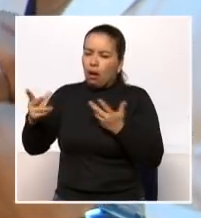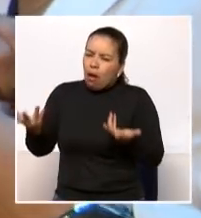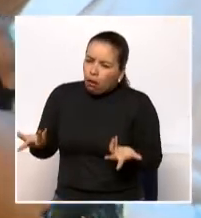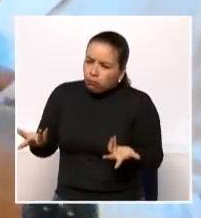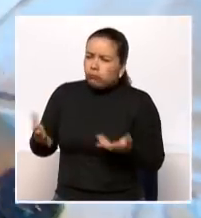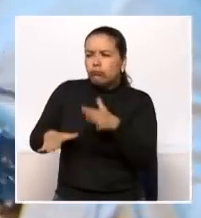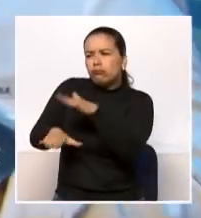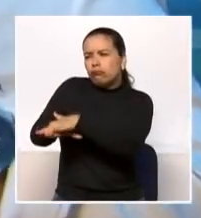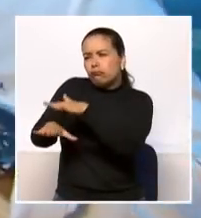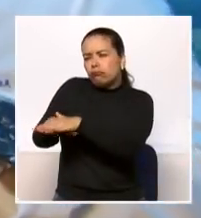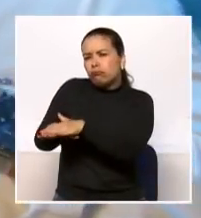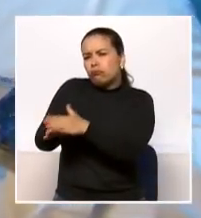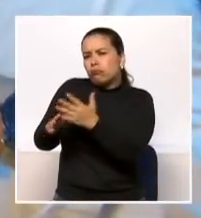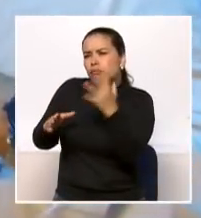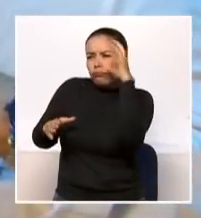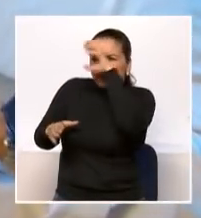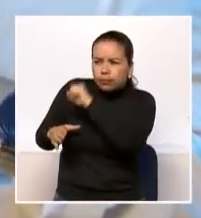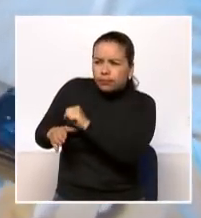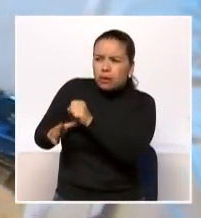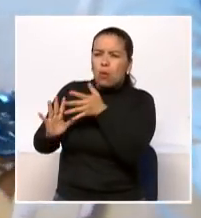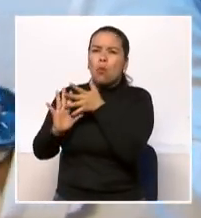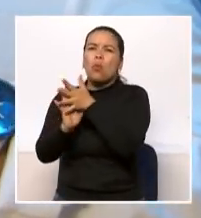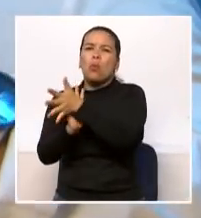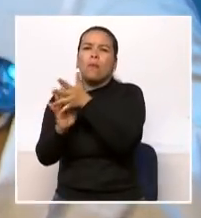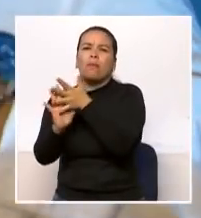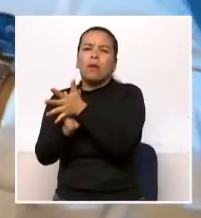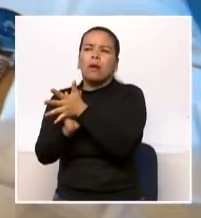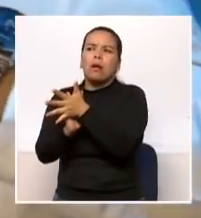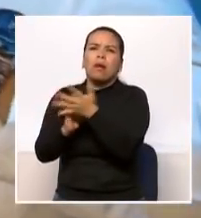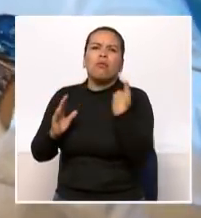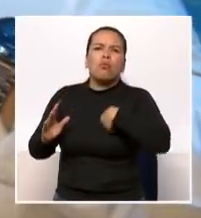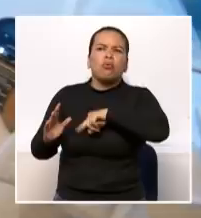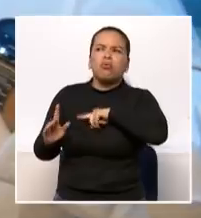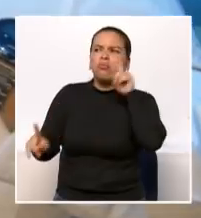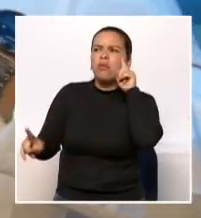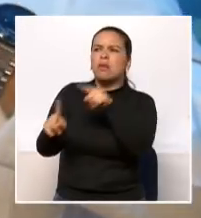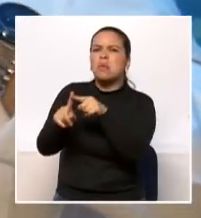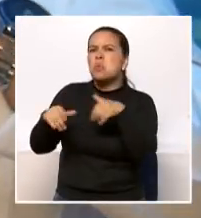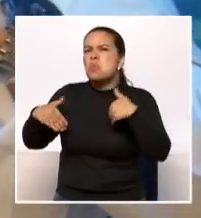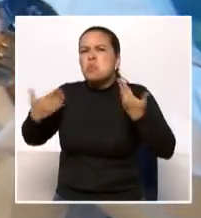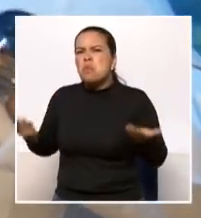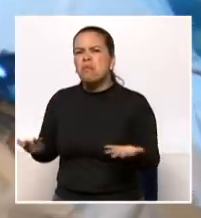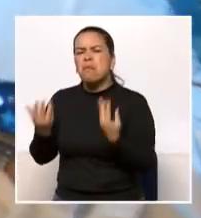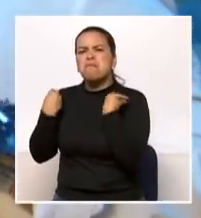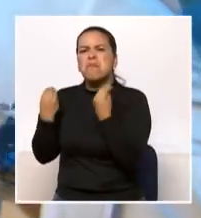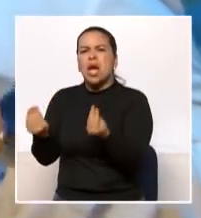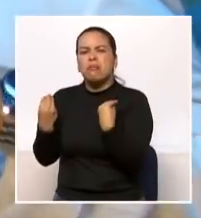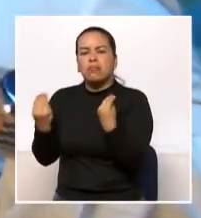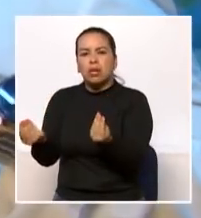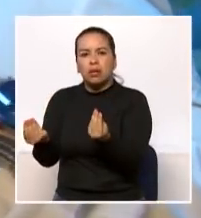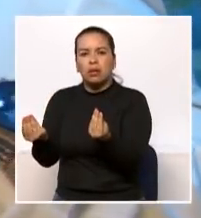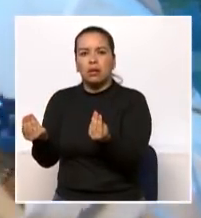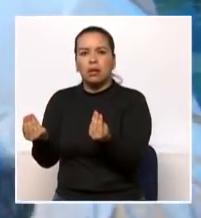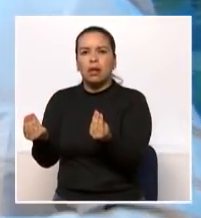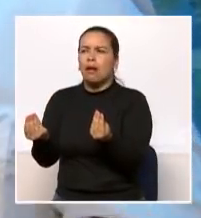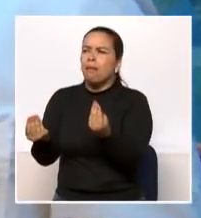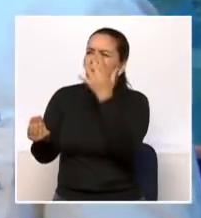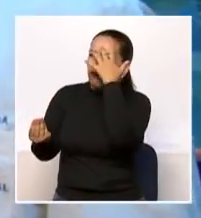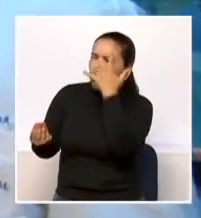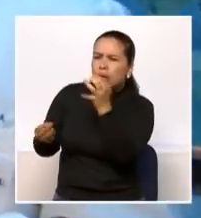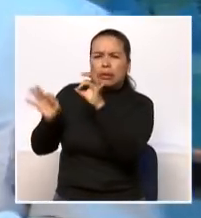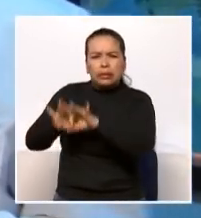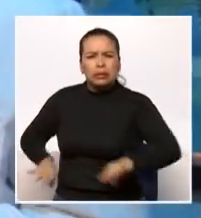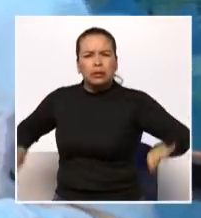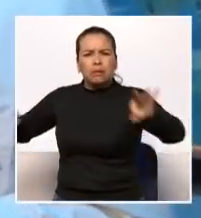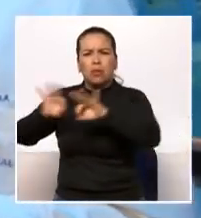queremos mirar o contarles qué es lo que nosotros queremos en la consulta. ¿Por qué realmente se debe hacer el barrido